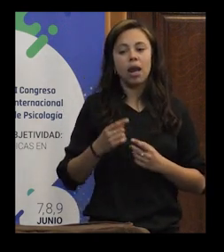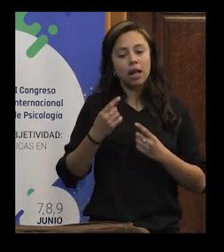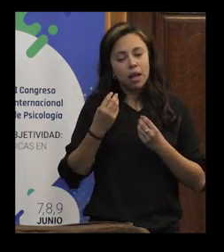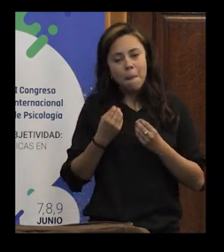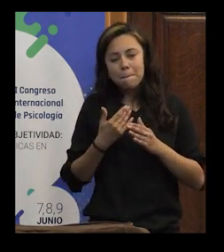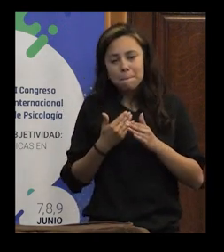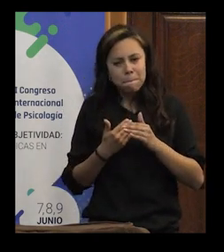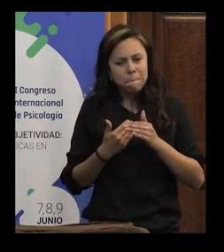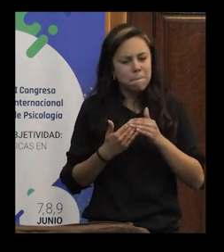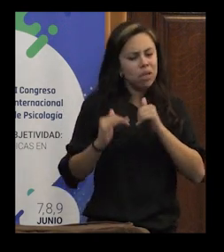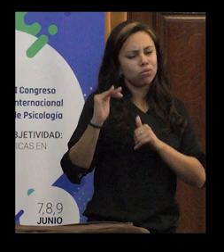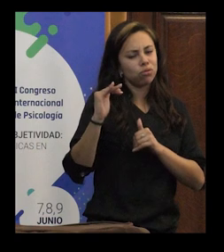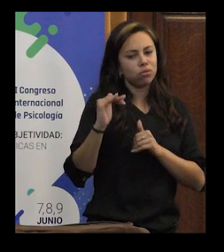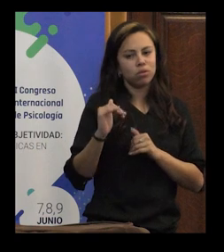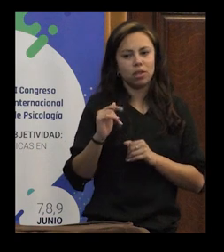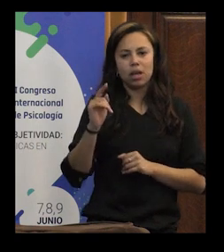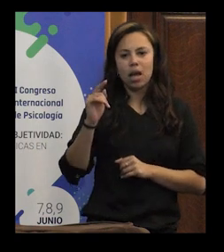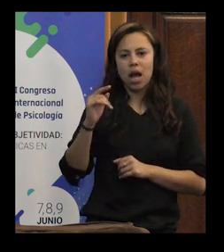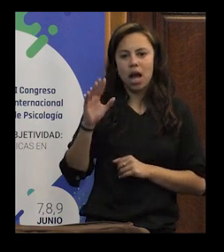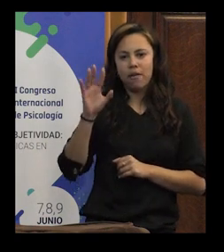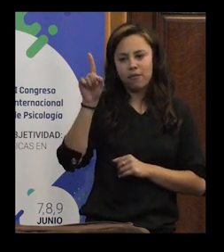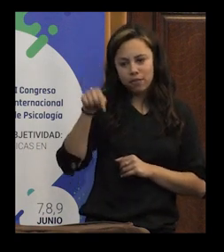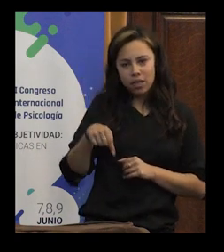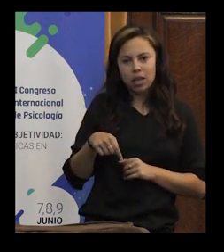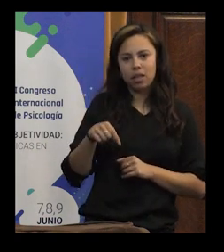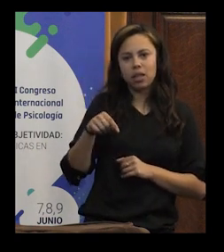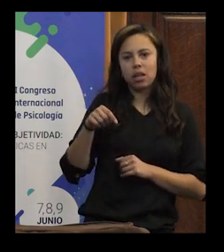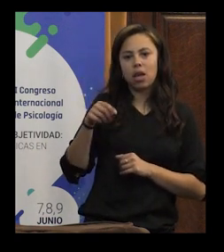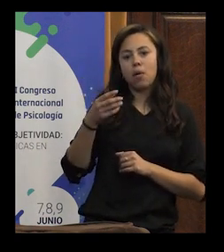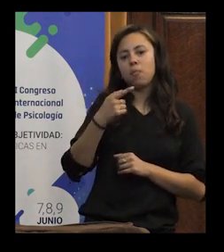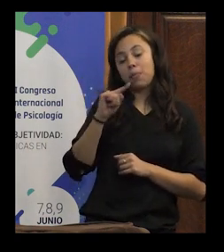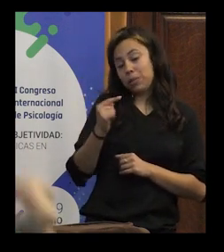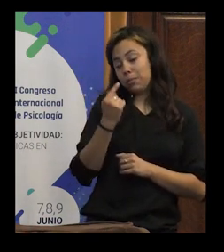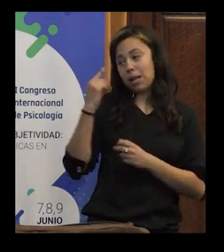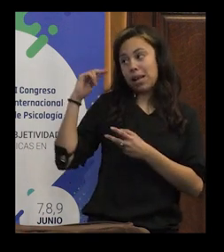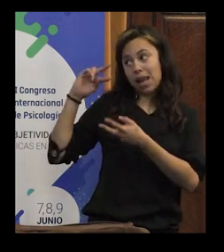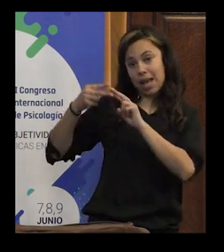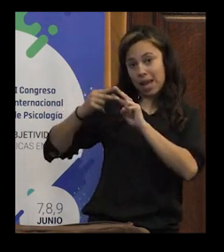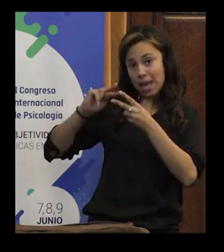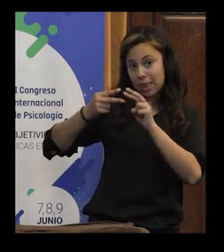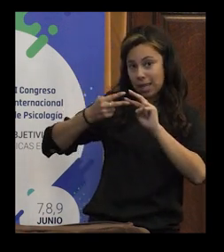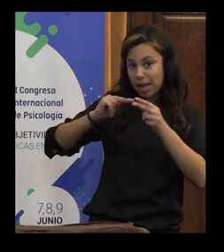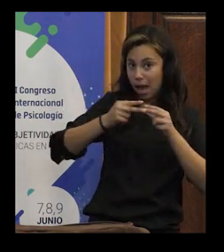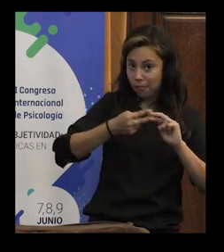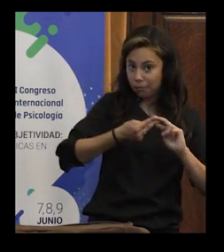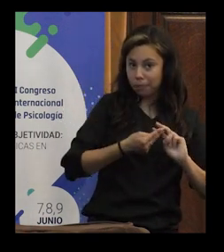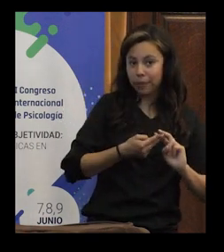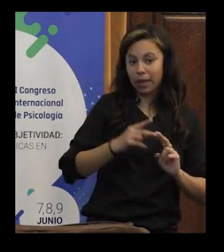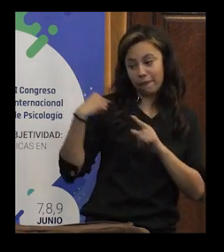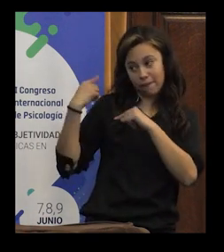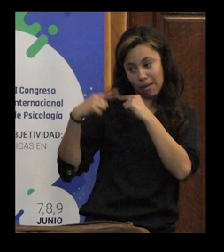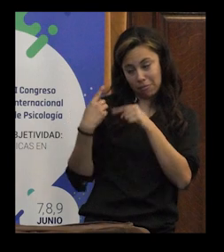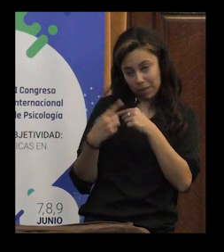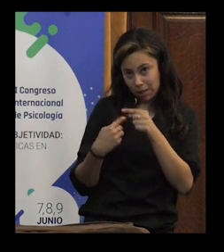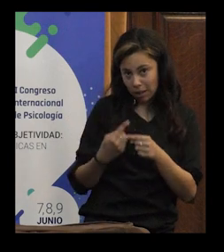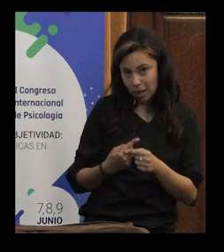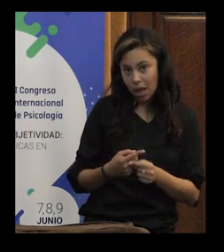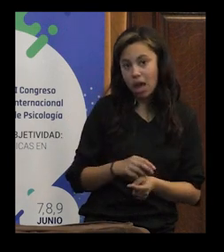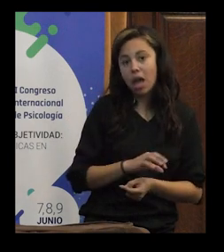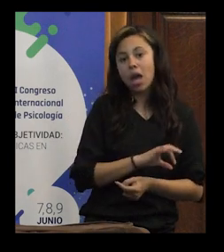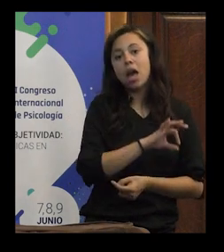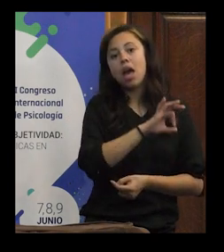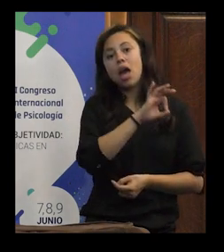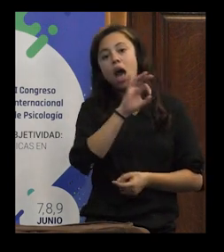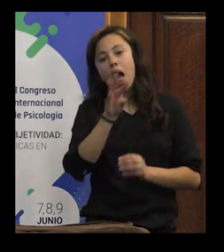son probabilísticos, porque la genética a menudo trata de potencial más do que de